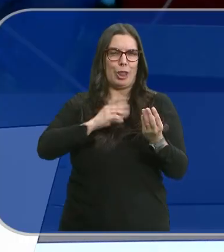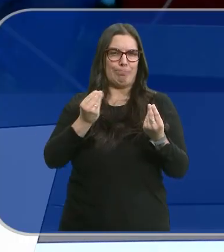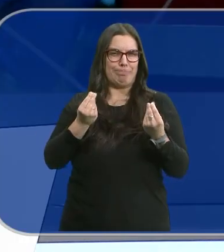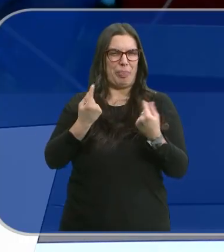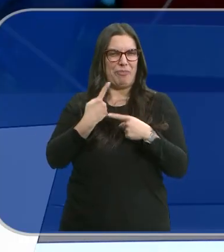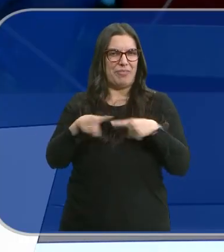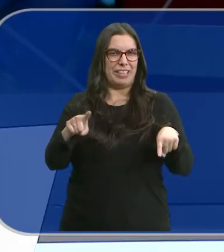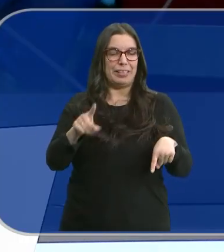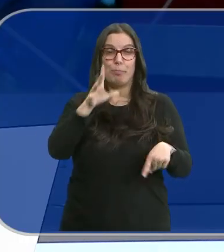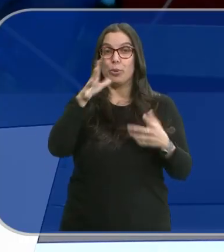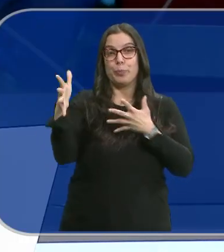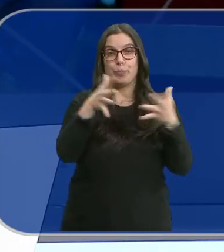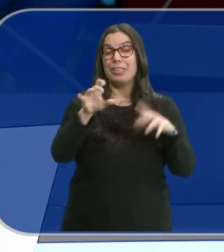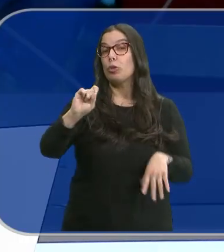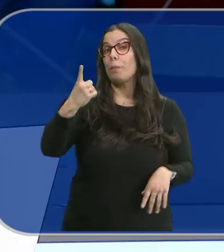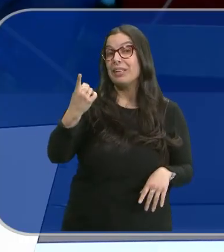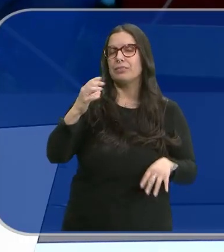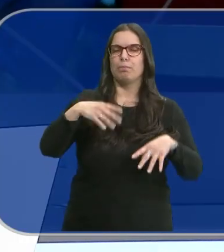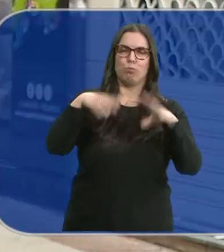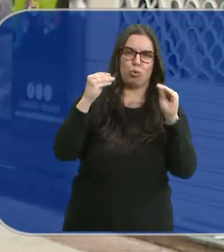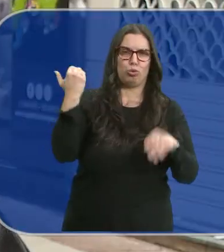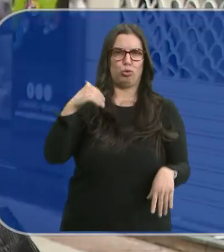al viento, sobre todo en Burgos y Soria.